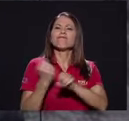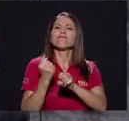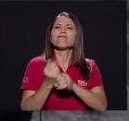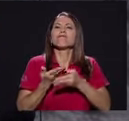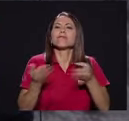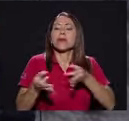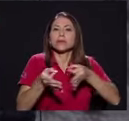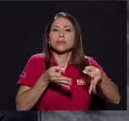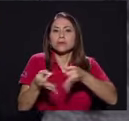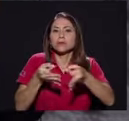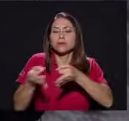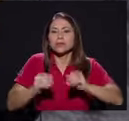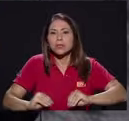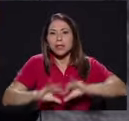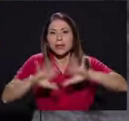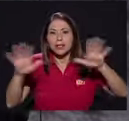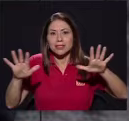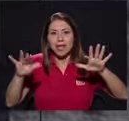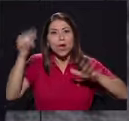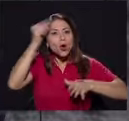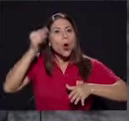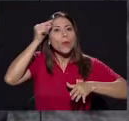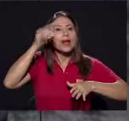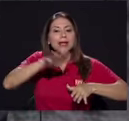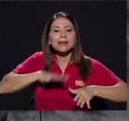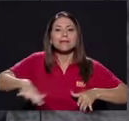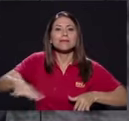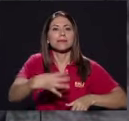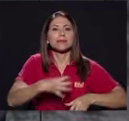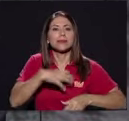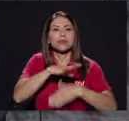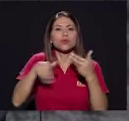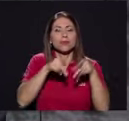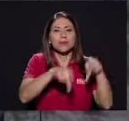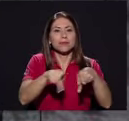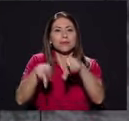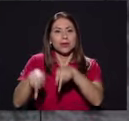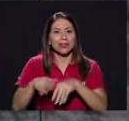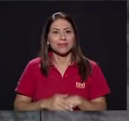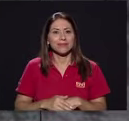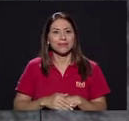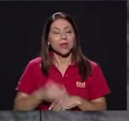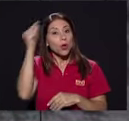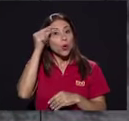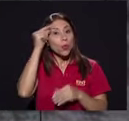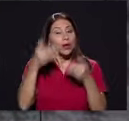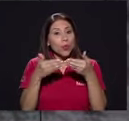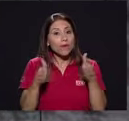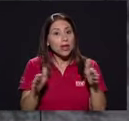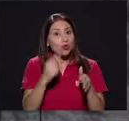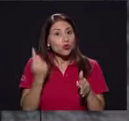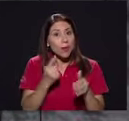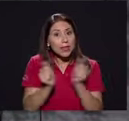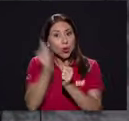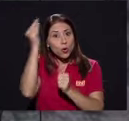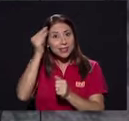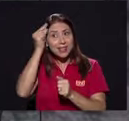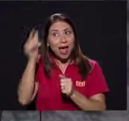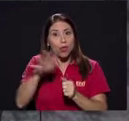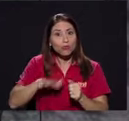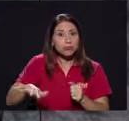transparencia y hacer que la gobernanza pertenece a todos. El gobierno abierto también no tiene que ver solo con el